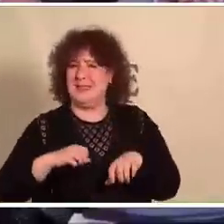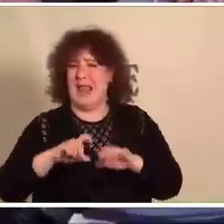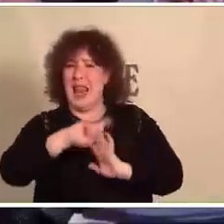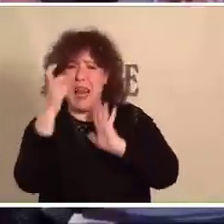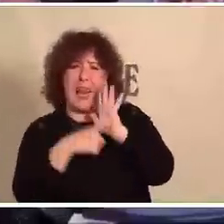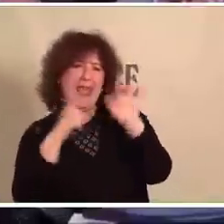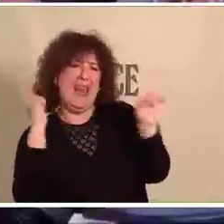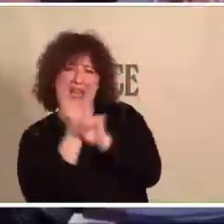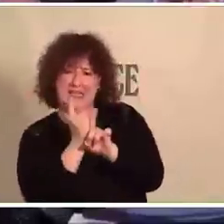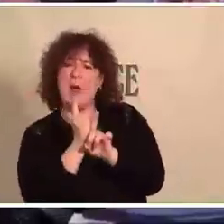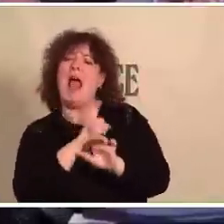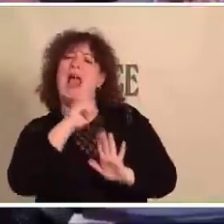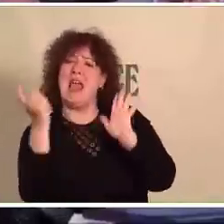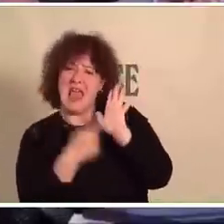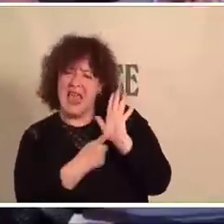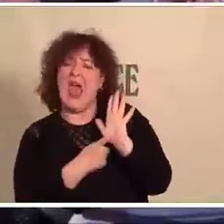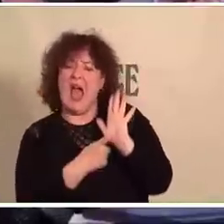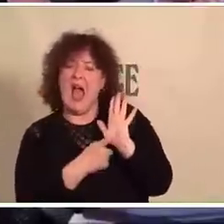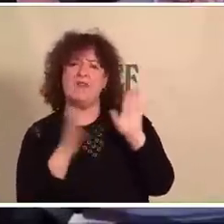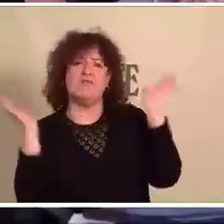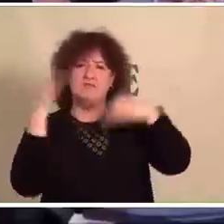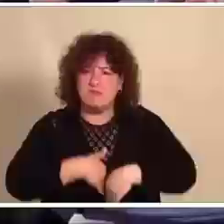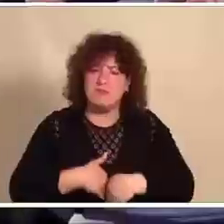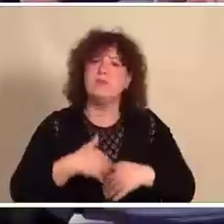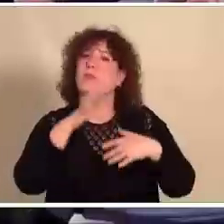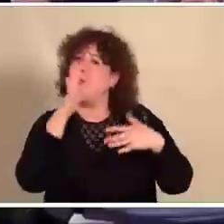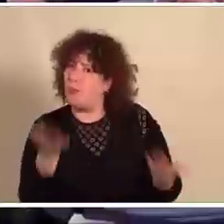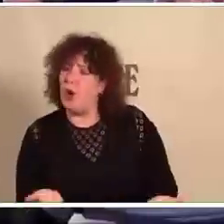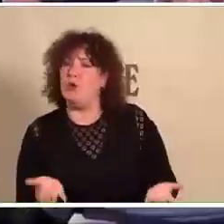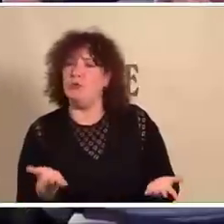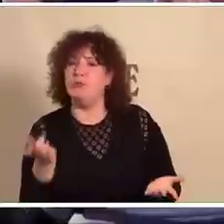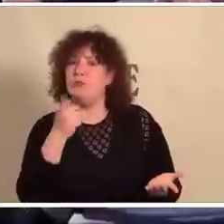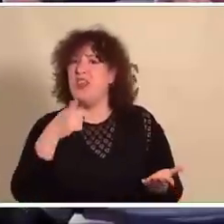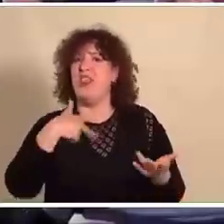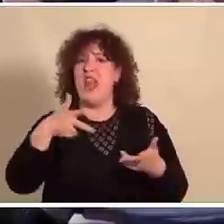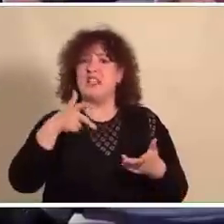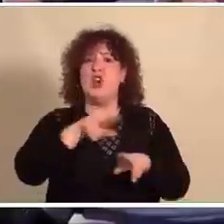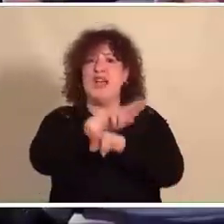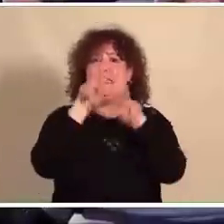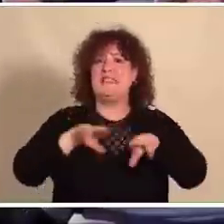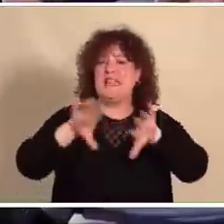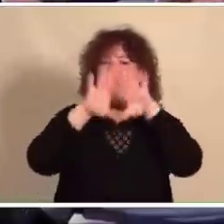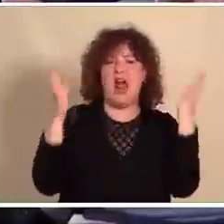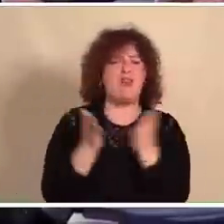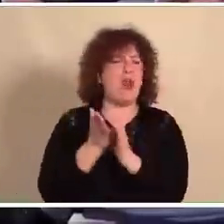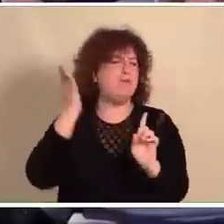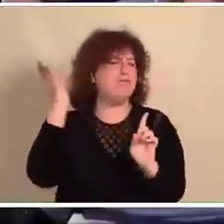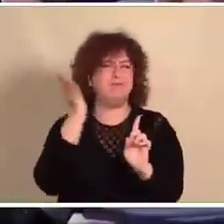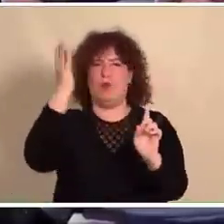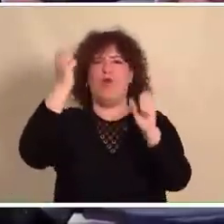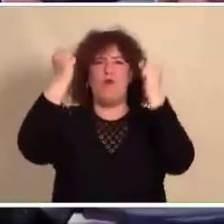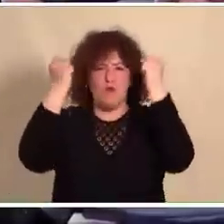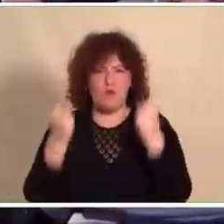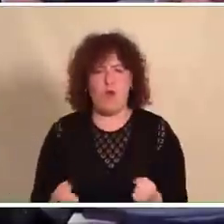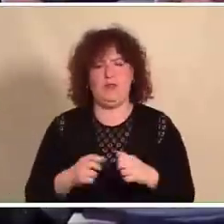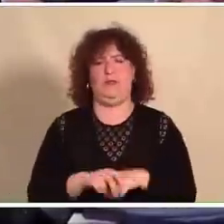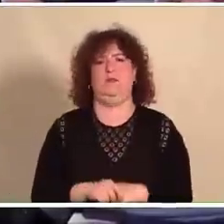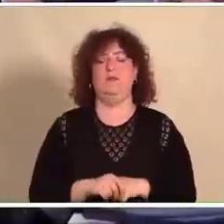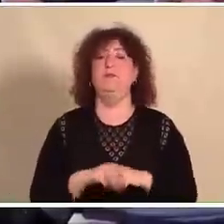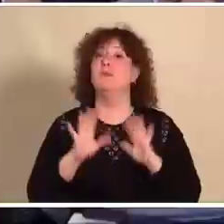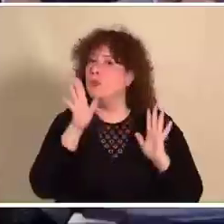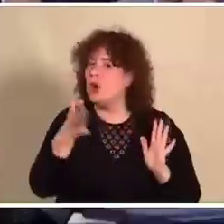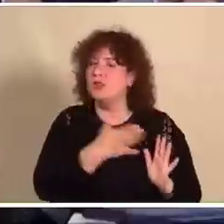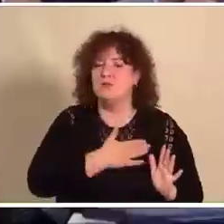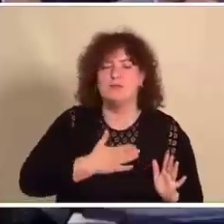es ilegal que vulnera gravemente el derecho internacional por ello Quiero que mis primeras palabras sean